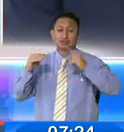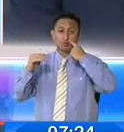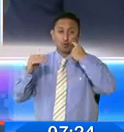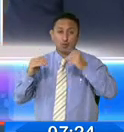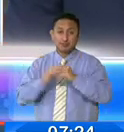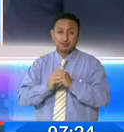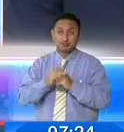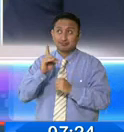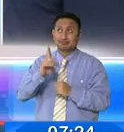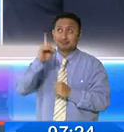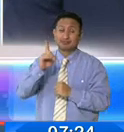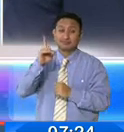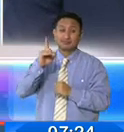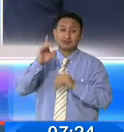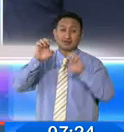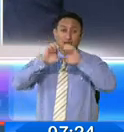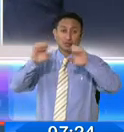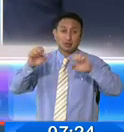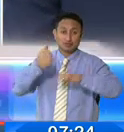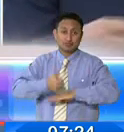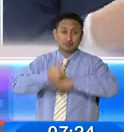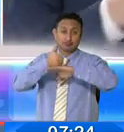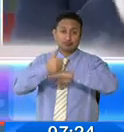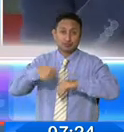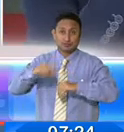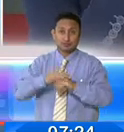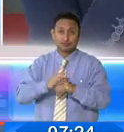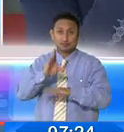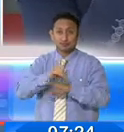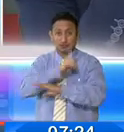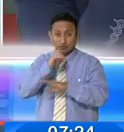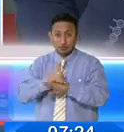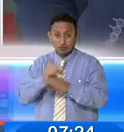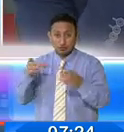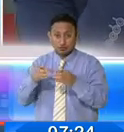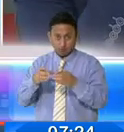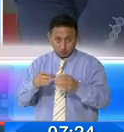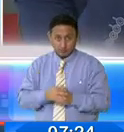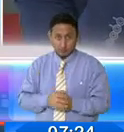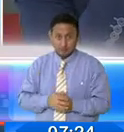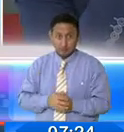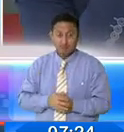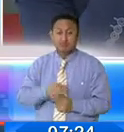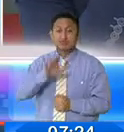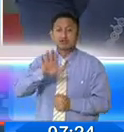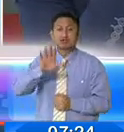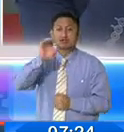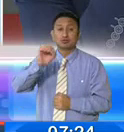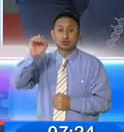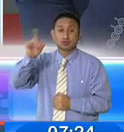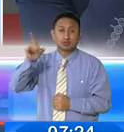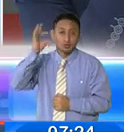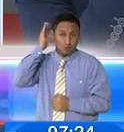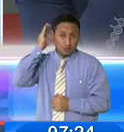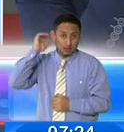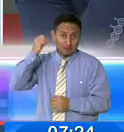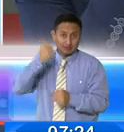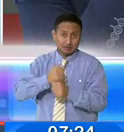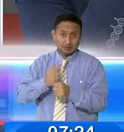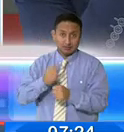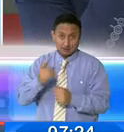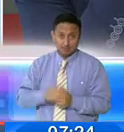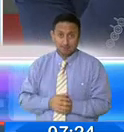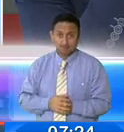pirámide empresarial, en los directorios, en los lugares de decisión, apenas un 5% de las mujeres están ahí. Por lo tanto,